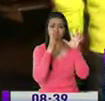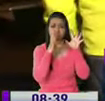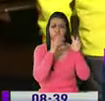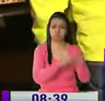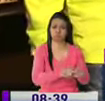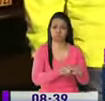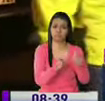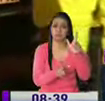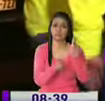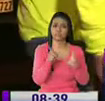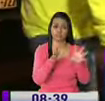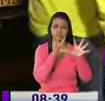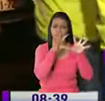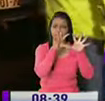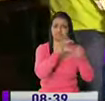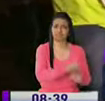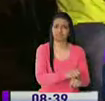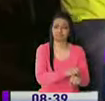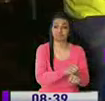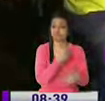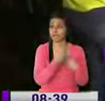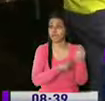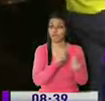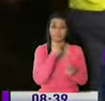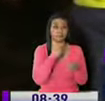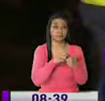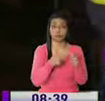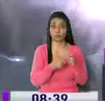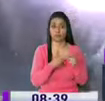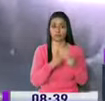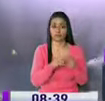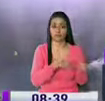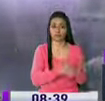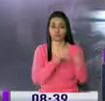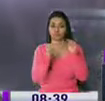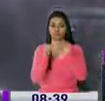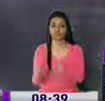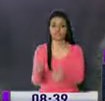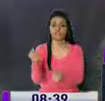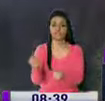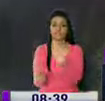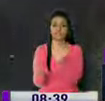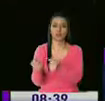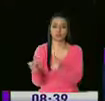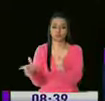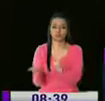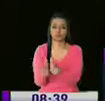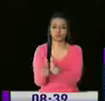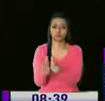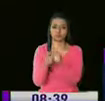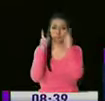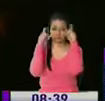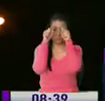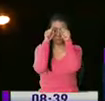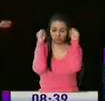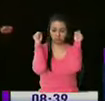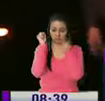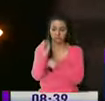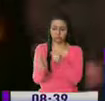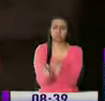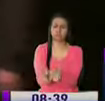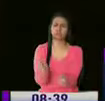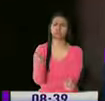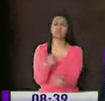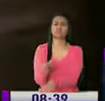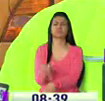por varios sujetos quienes para evitar tener contratiempos le pasaron a un vehículo pequeño y los llevaron con los ojos vendados y en